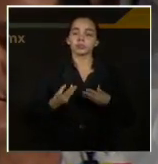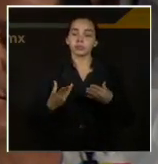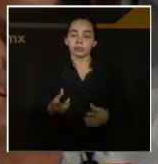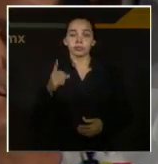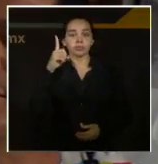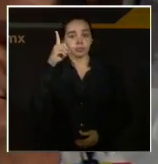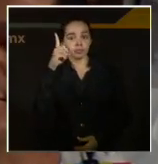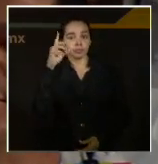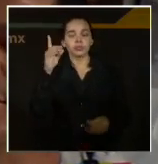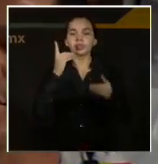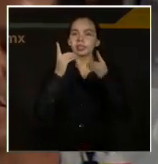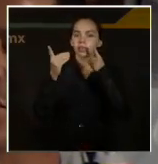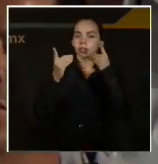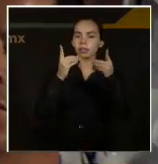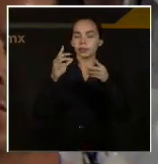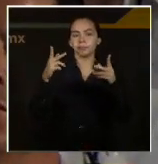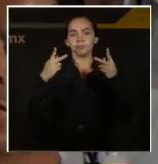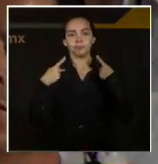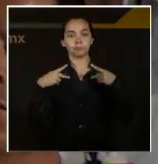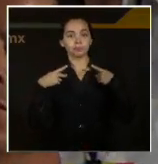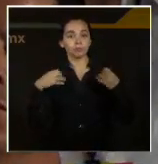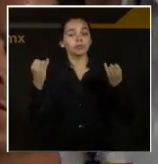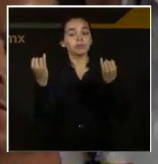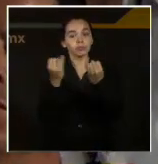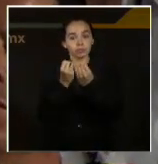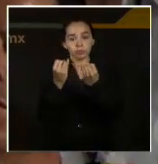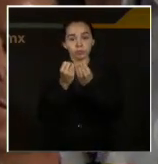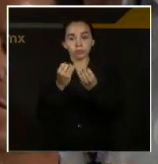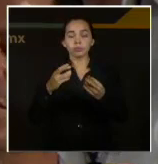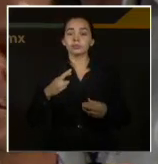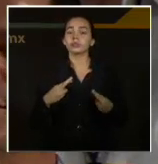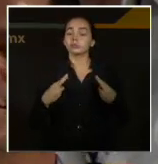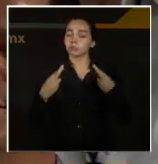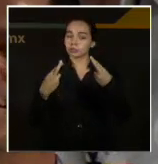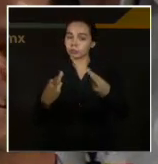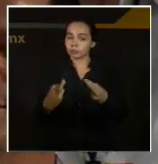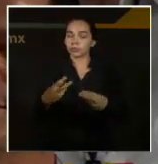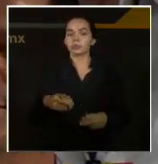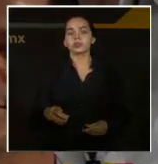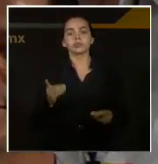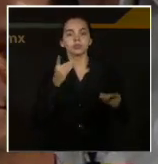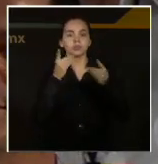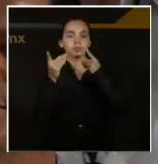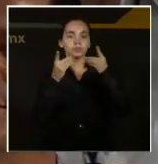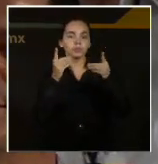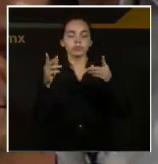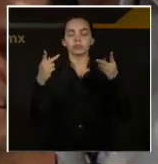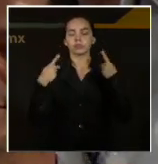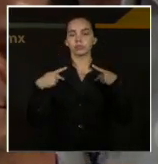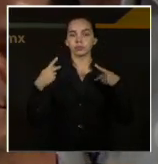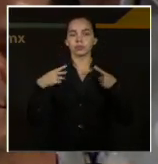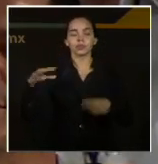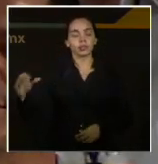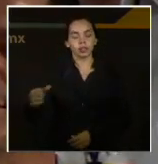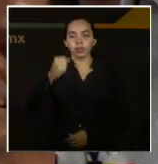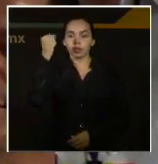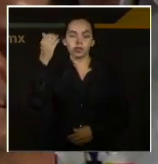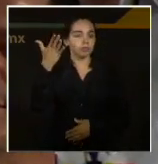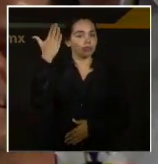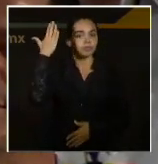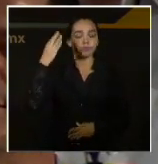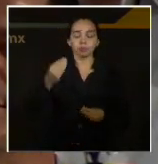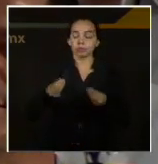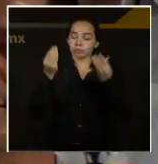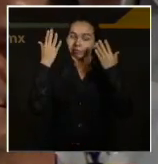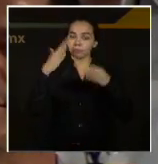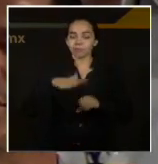primer debate de los ciudadanos con los candidatos. El debate ciudadano es un esfuerzo sin precedentes de más